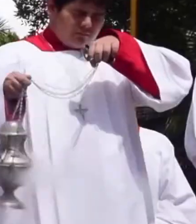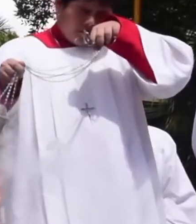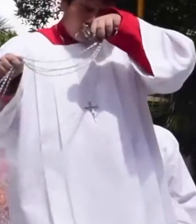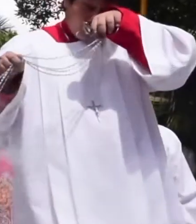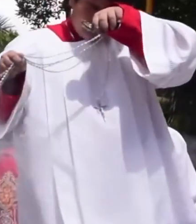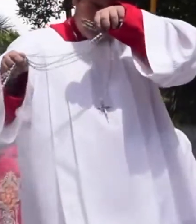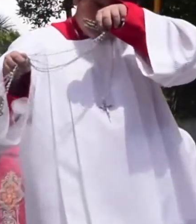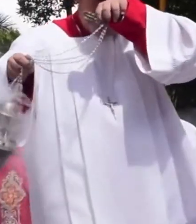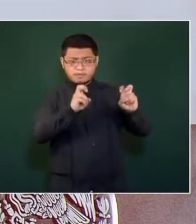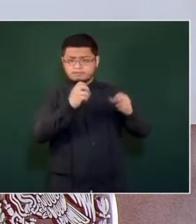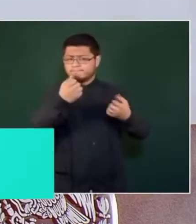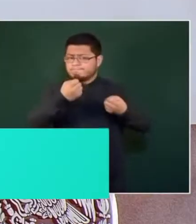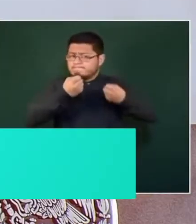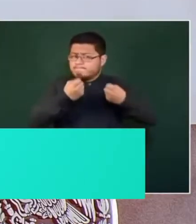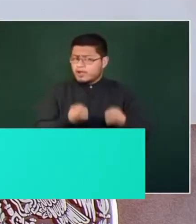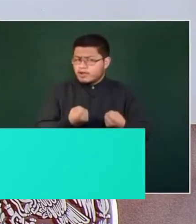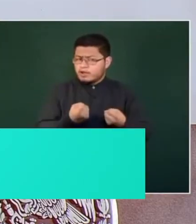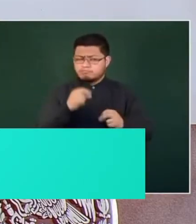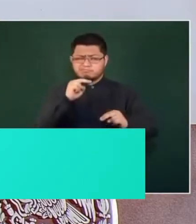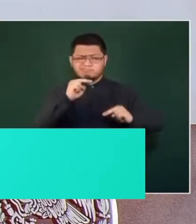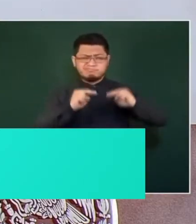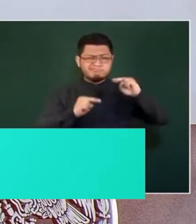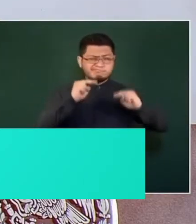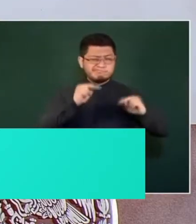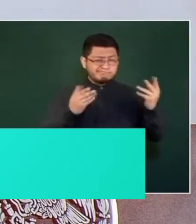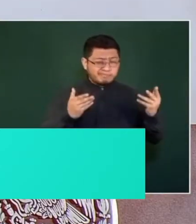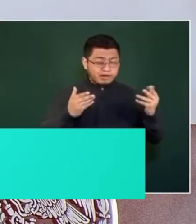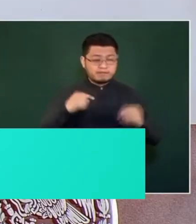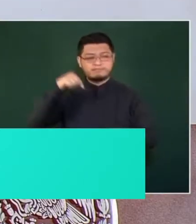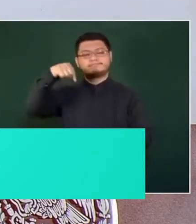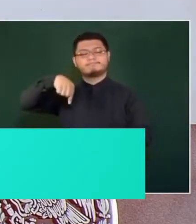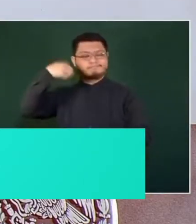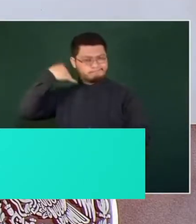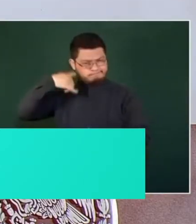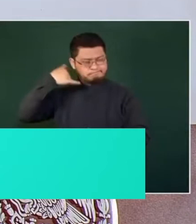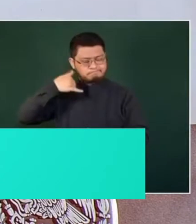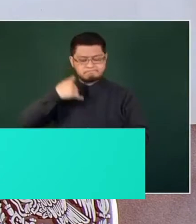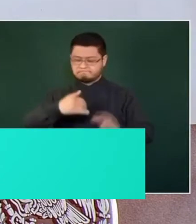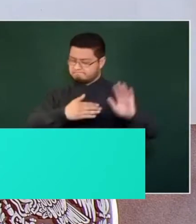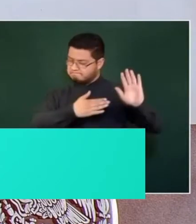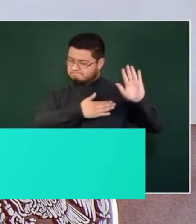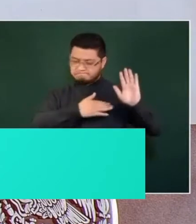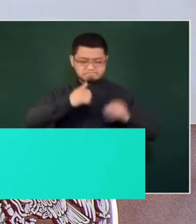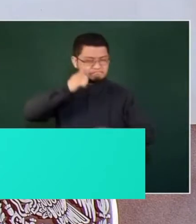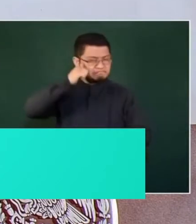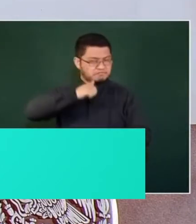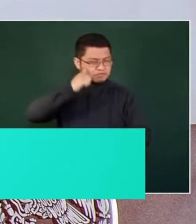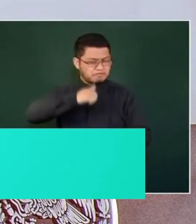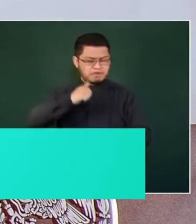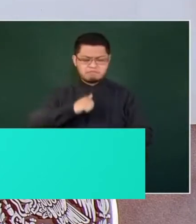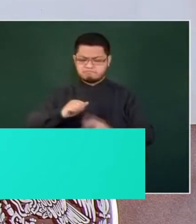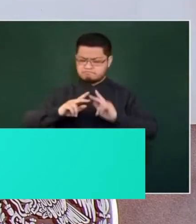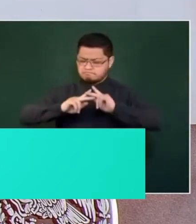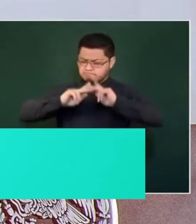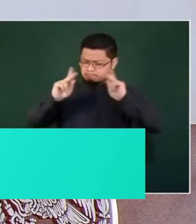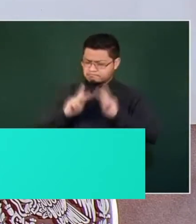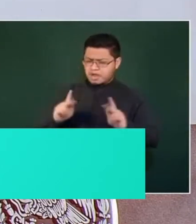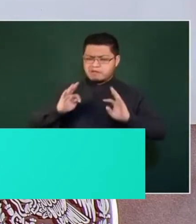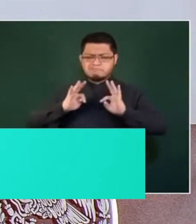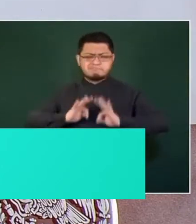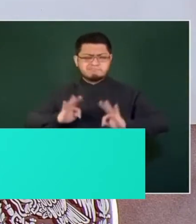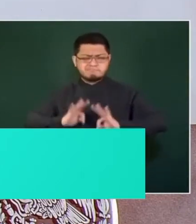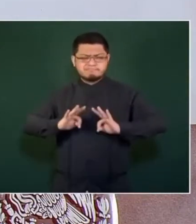bajas a nivel nacional. Yucatán es un Estado de la República que se ha caracterizado por ser el más pacífico de acuerdo con el